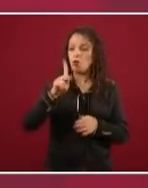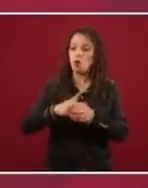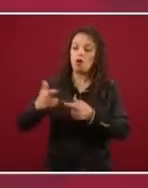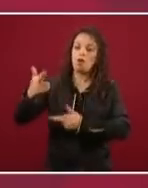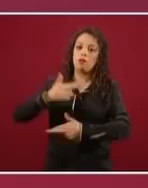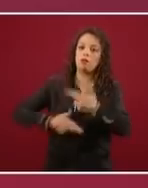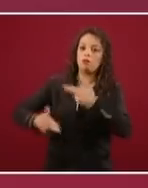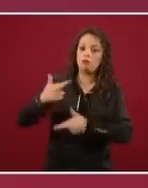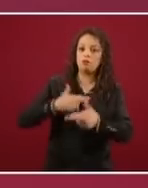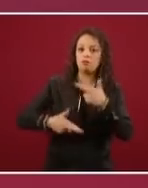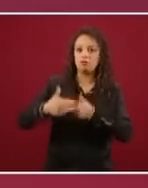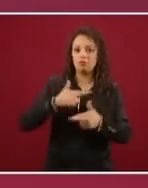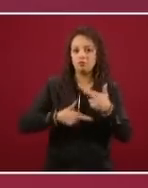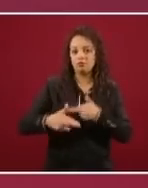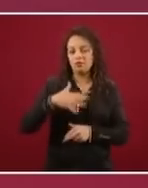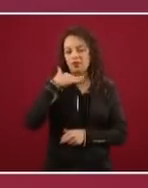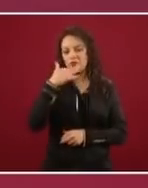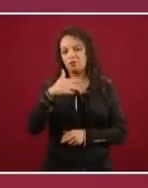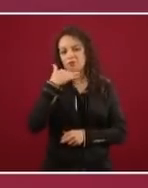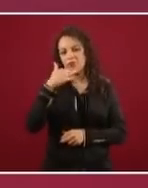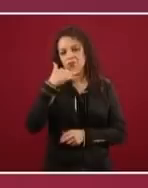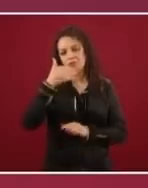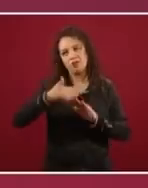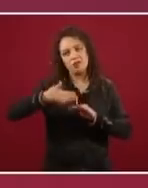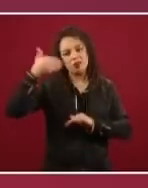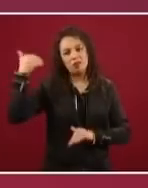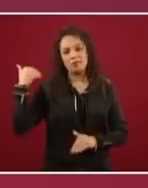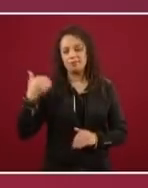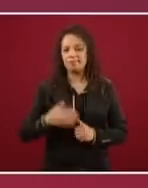que regrese el régimen corrupto